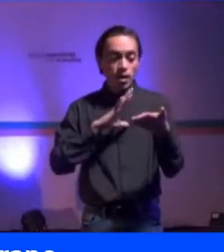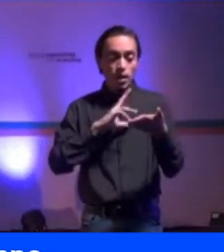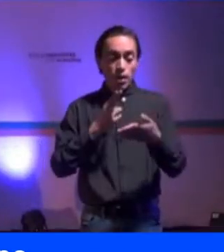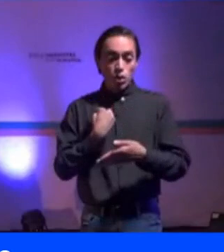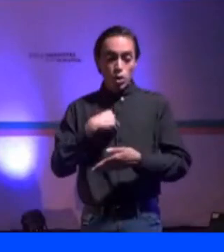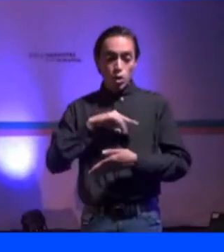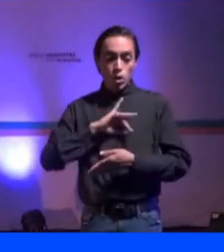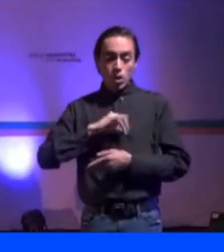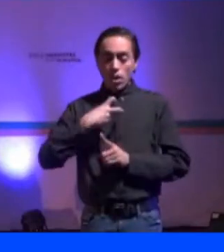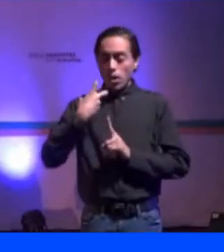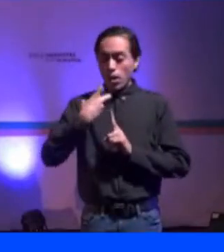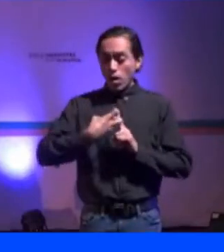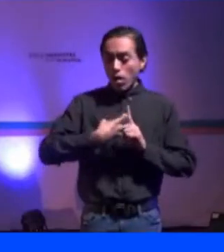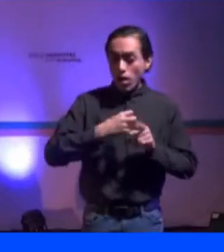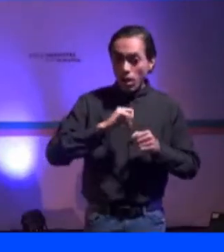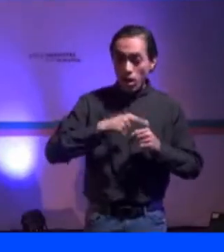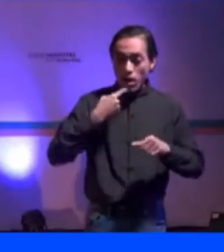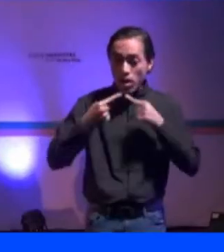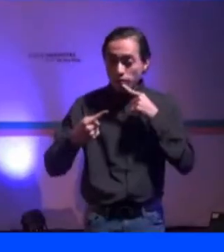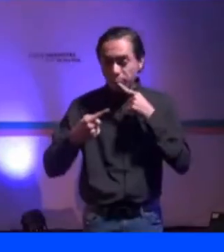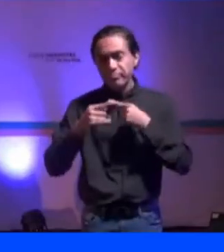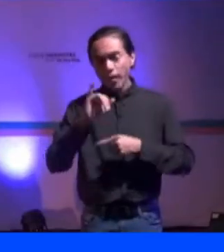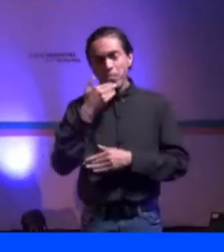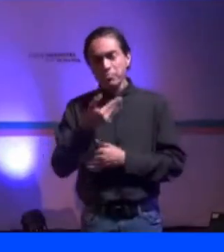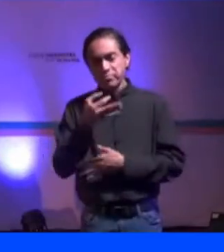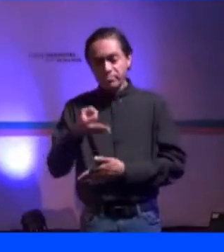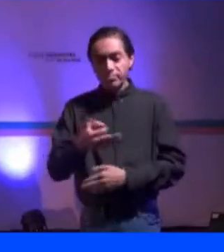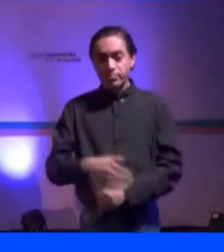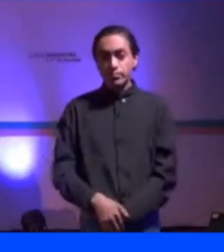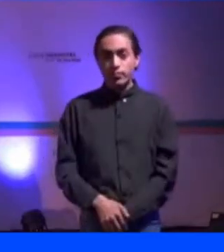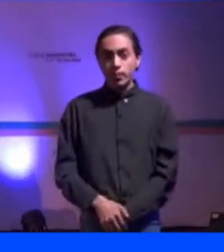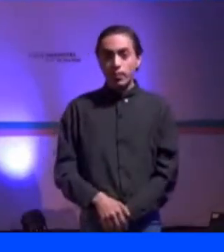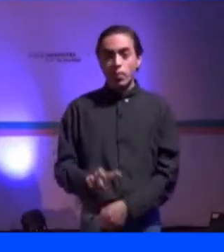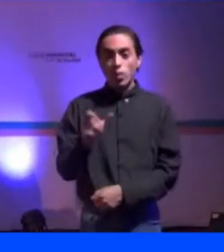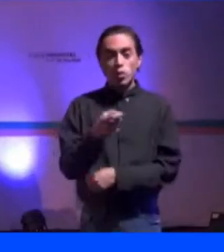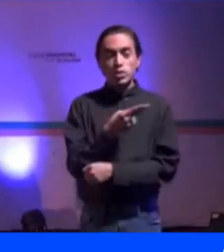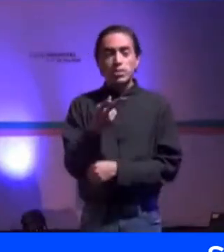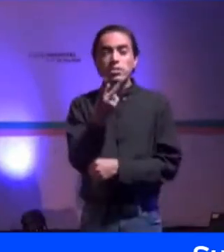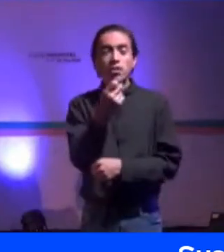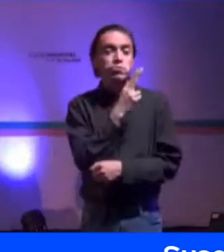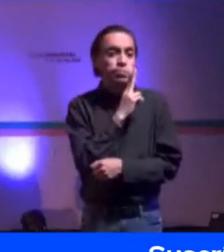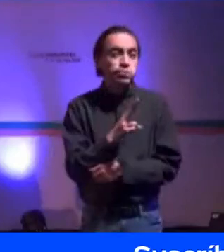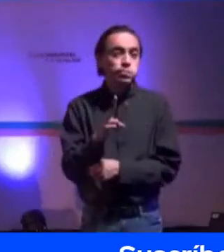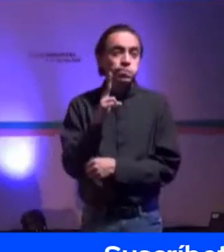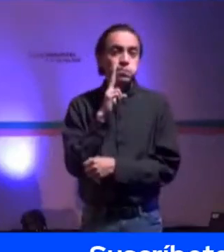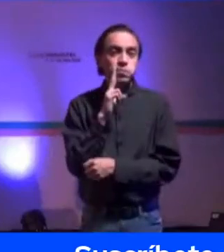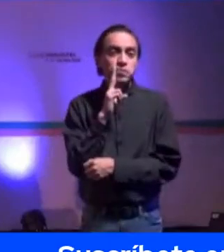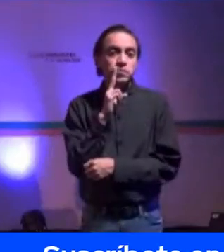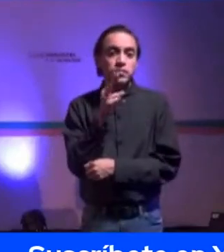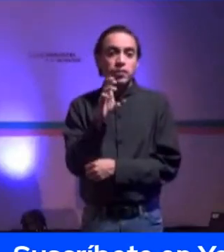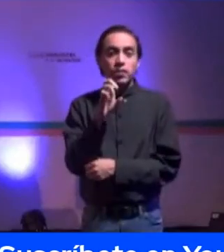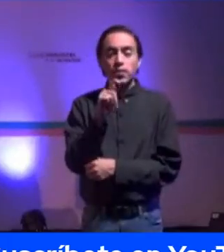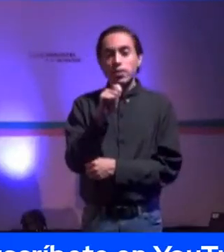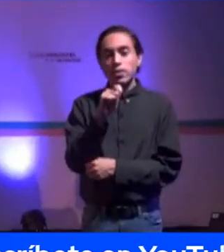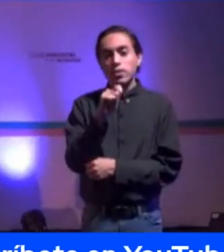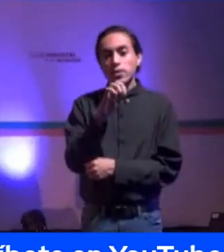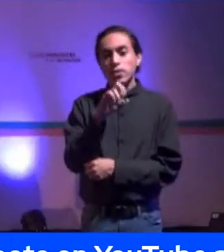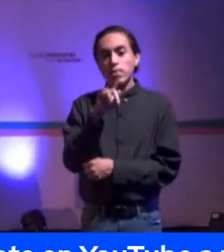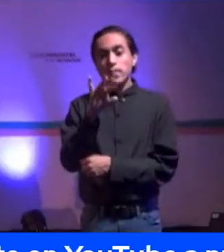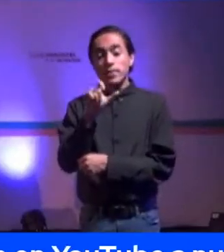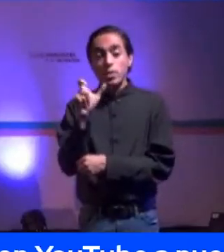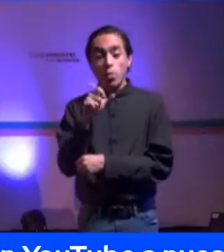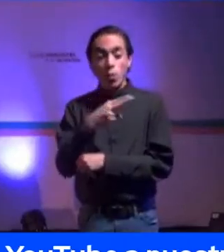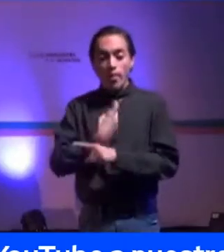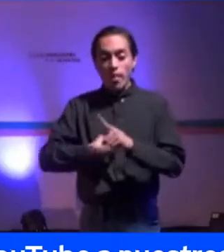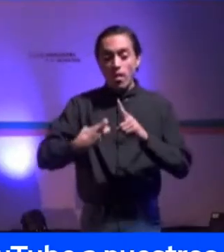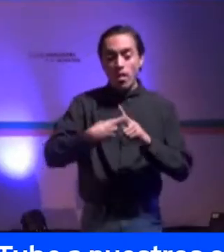la crítica. ¿Cuándo ustedes han visto que en un noticiero de Televisa lean las críticas como lo hace Meme,